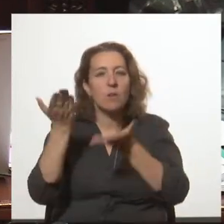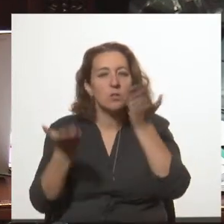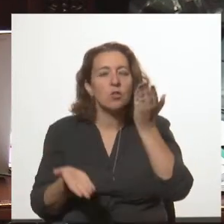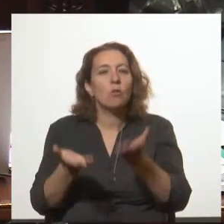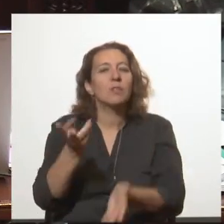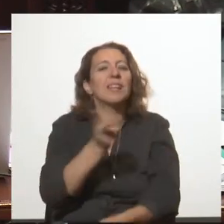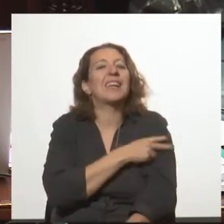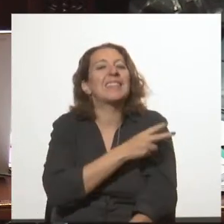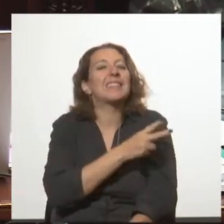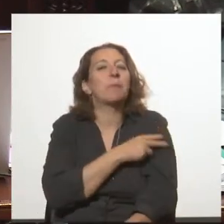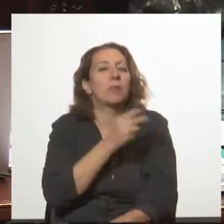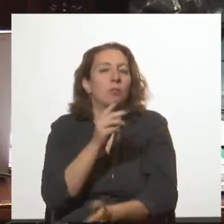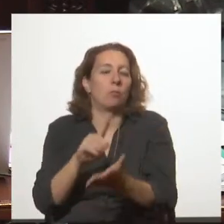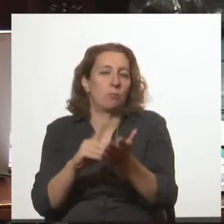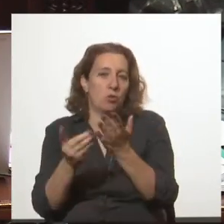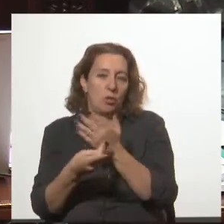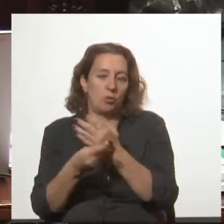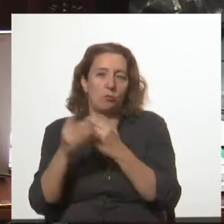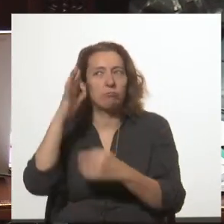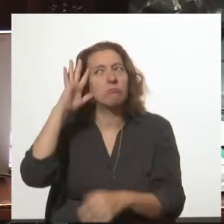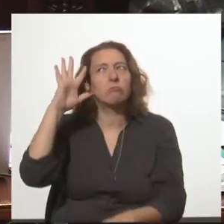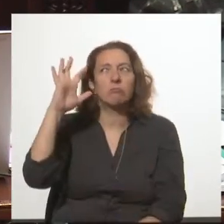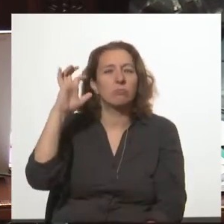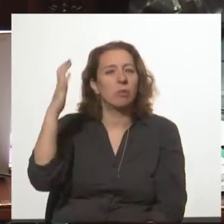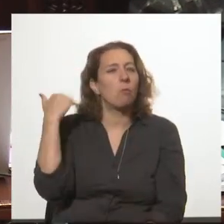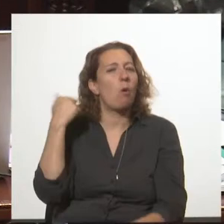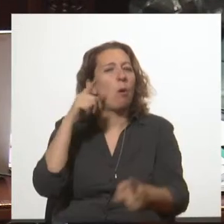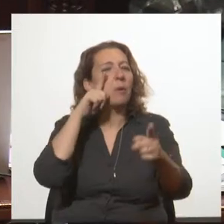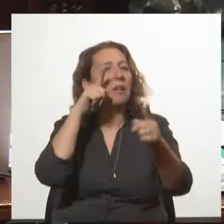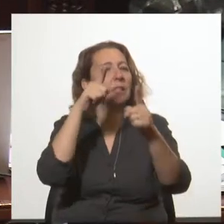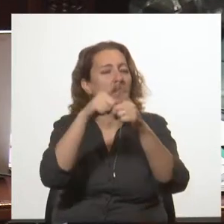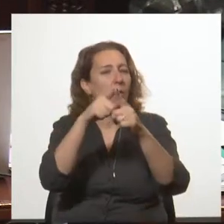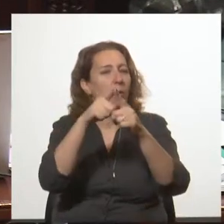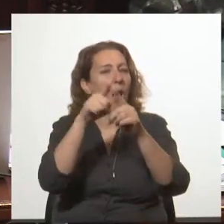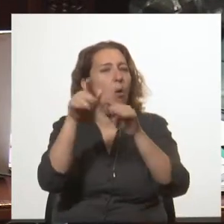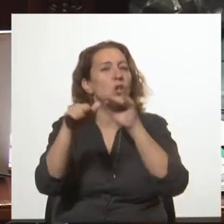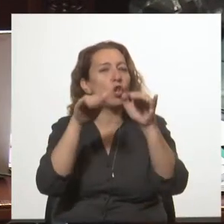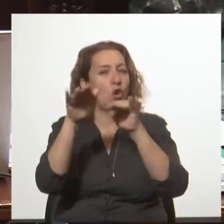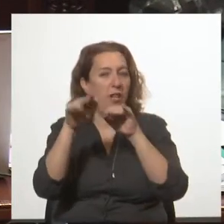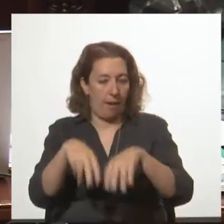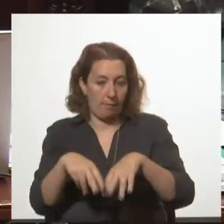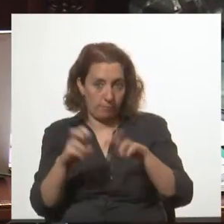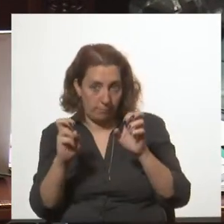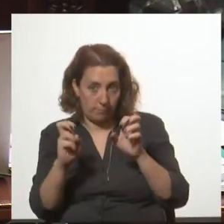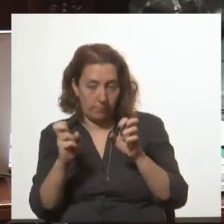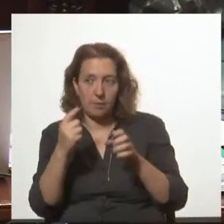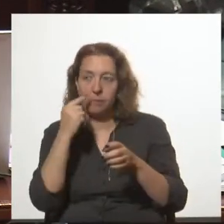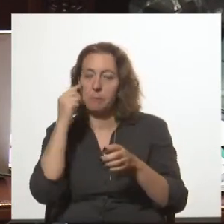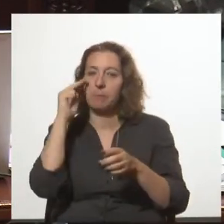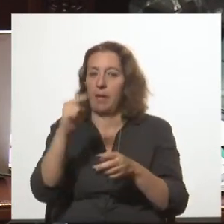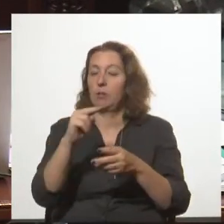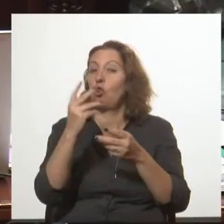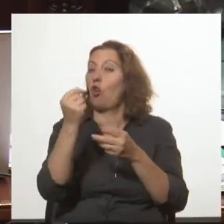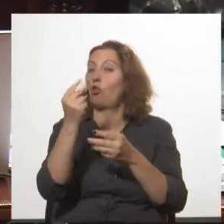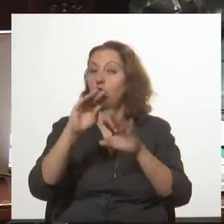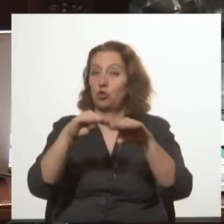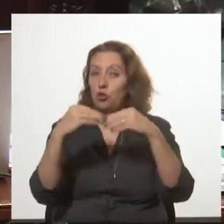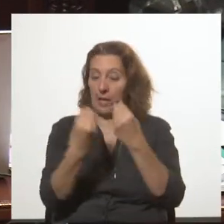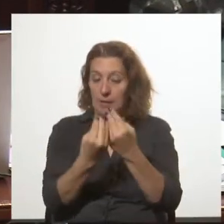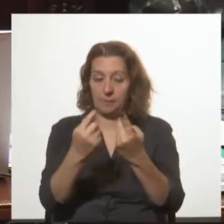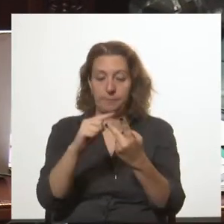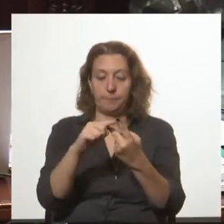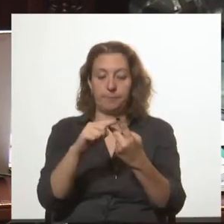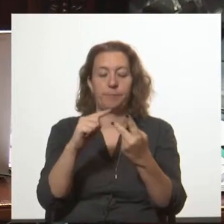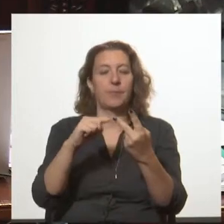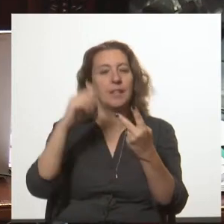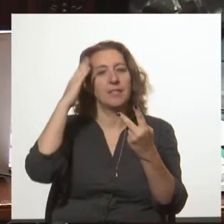proyecto recordemos cuáles eran los objetivos de la auditoría establecer el costo total saber cuáles eran